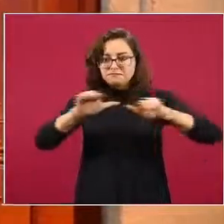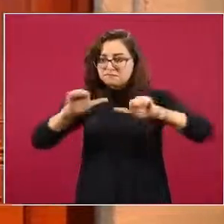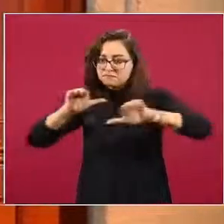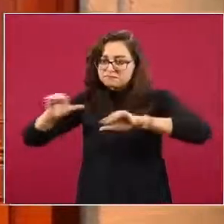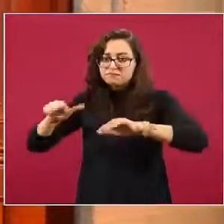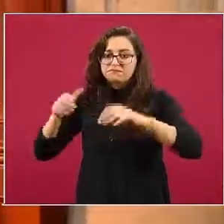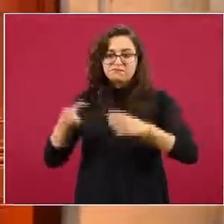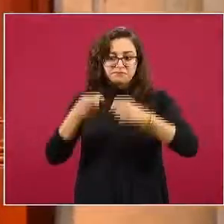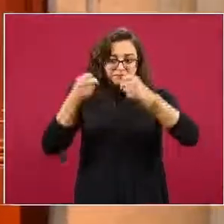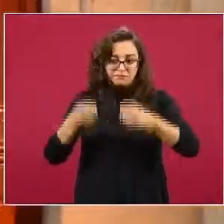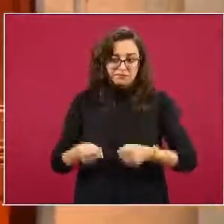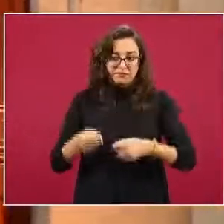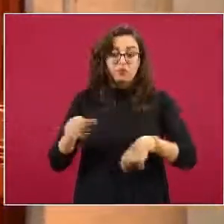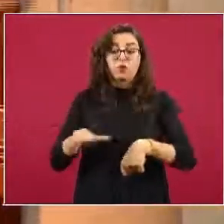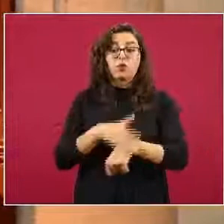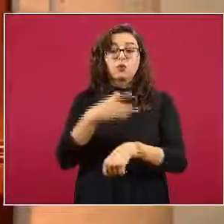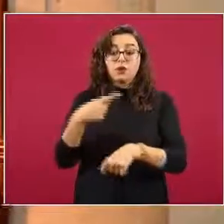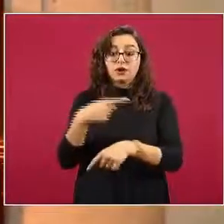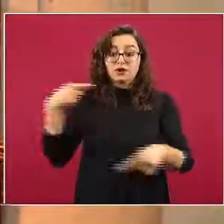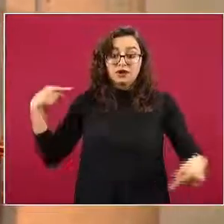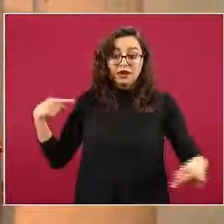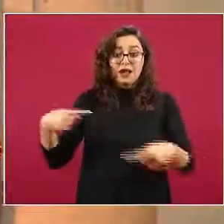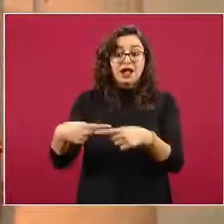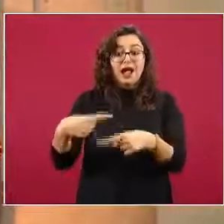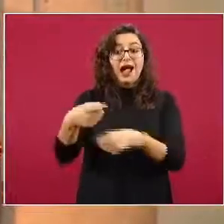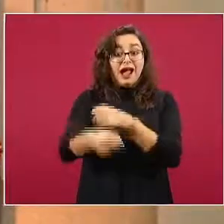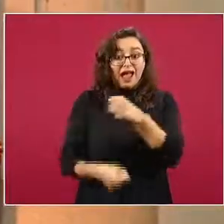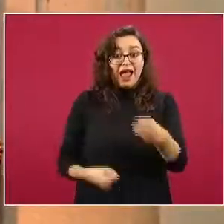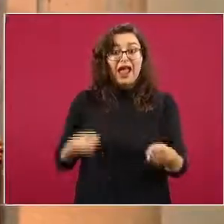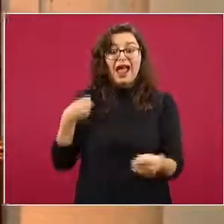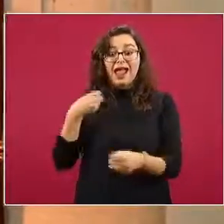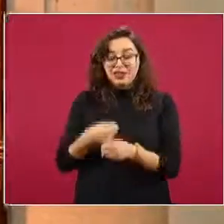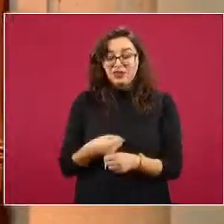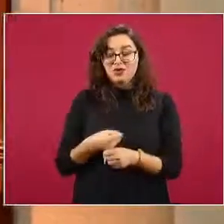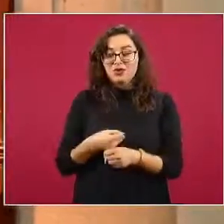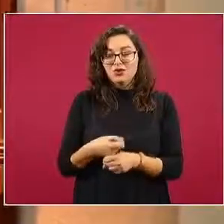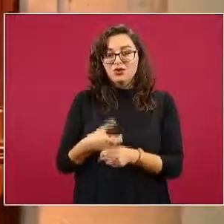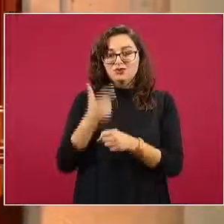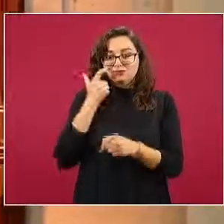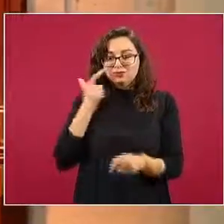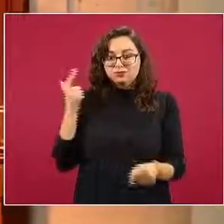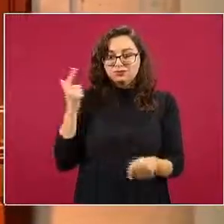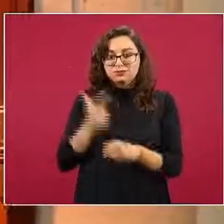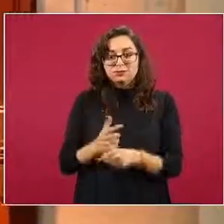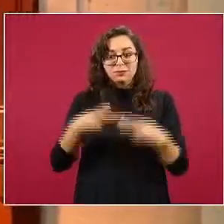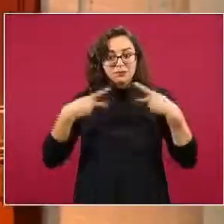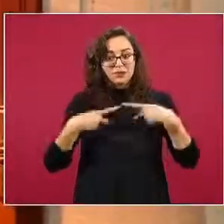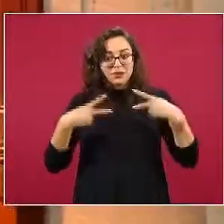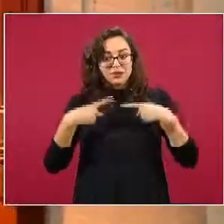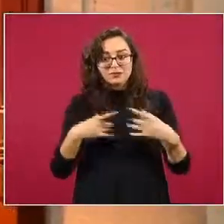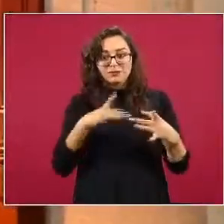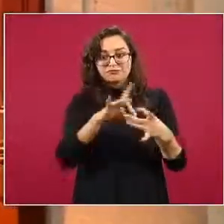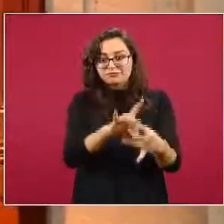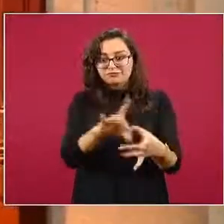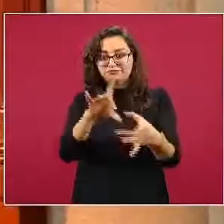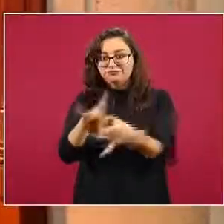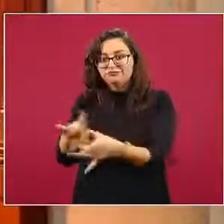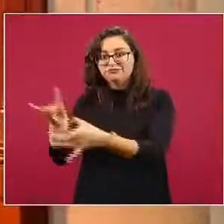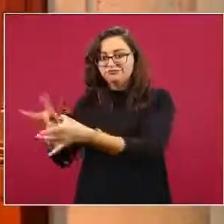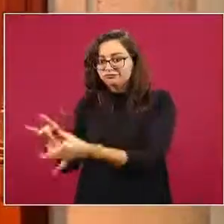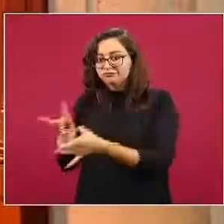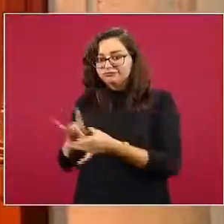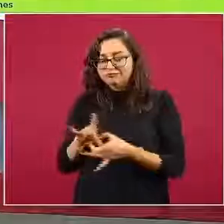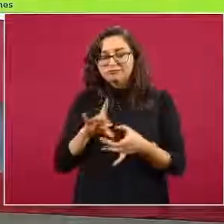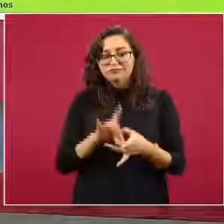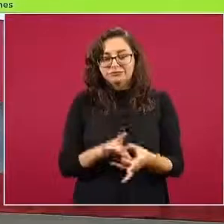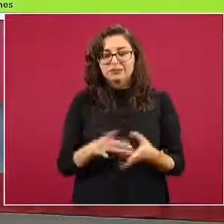porque lo que encontramos en este año, que les iremos contando a lo largo de las semanas, es cómo se ha unido la gente a través de esta convocatoria social a